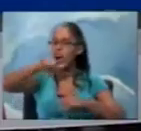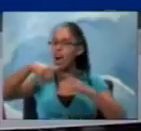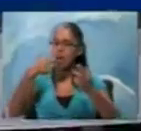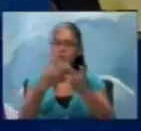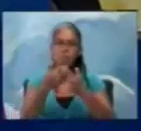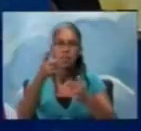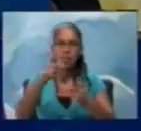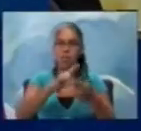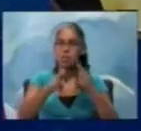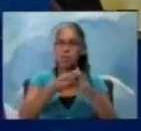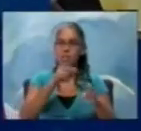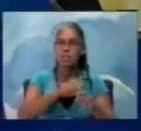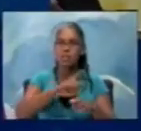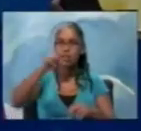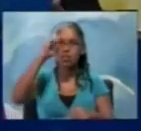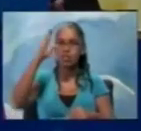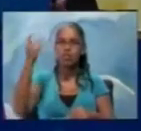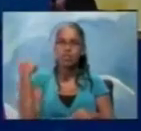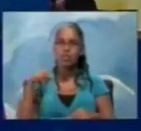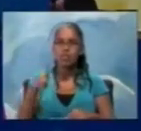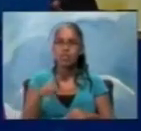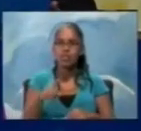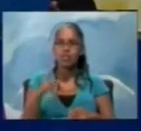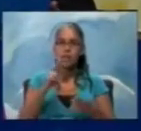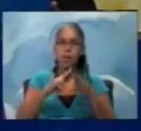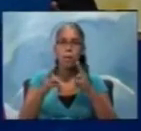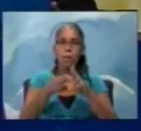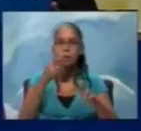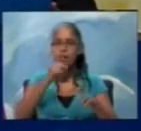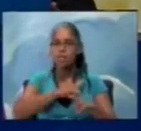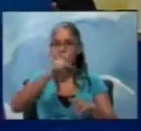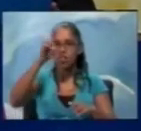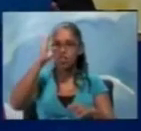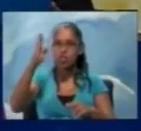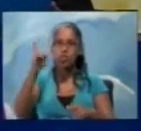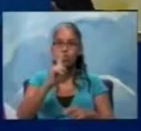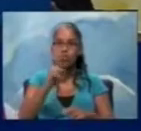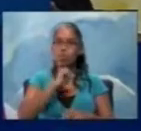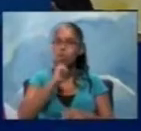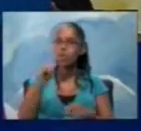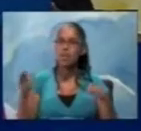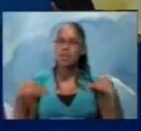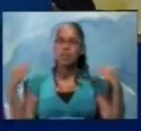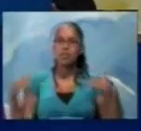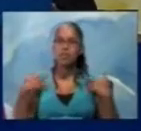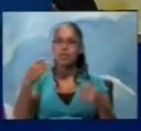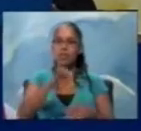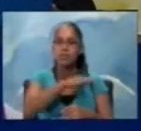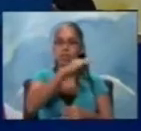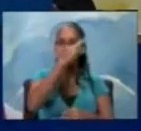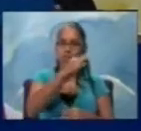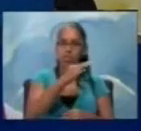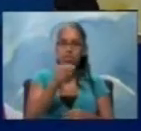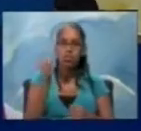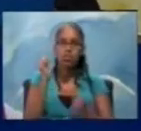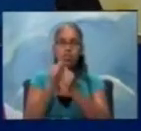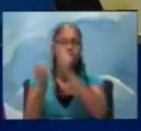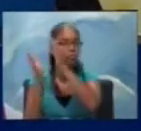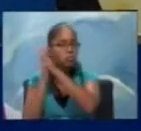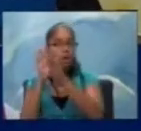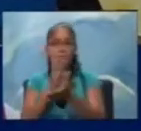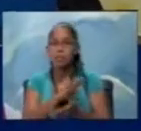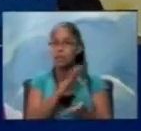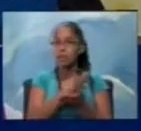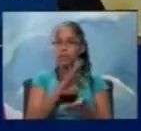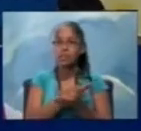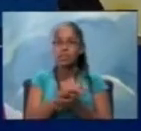de Dios no. Lo que tenía era bastante dinero, pero la paz de Dios nunca la tenía. Yo no era feliz espiritualmente. ¿Dormías tranquilo? No dormía